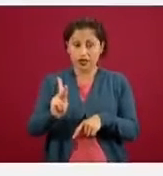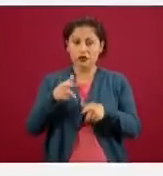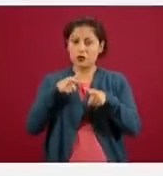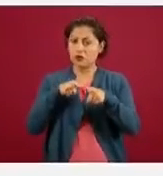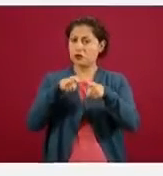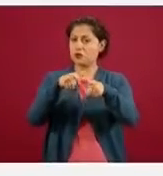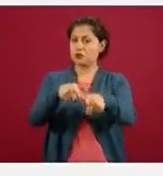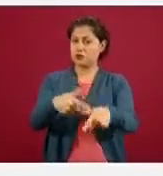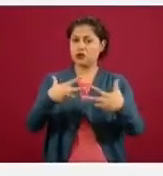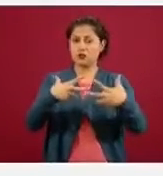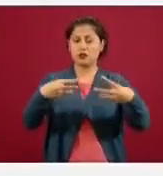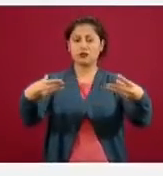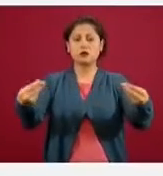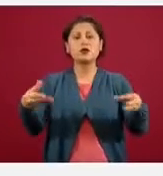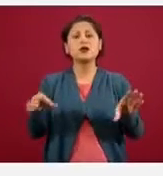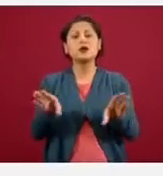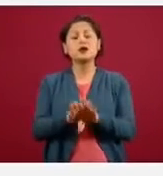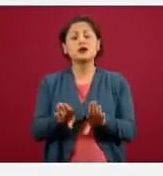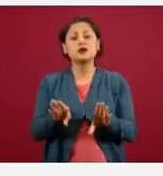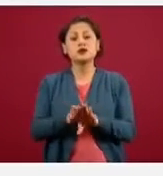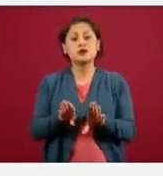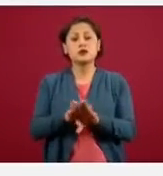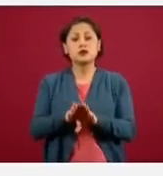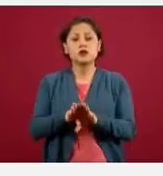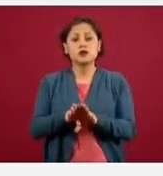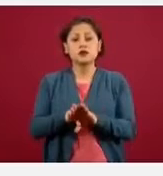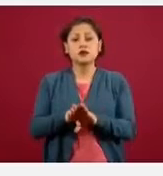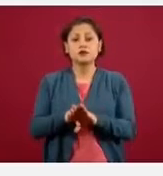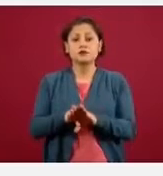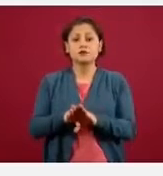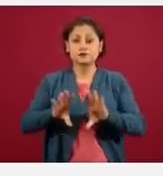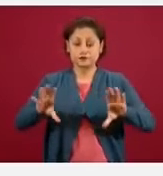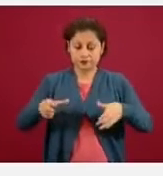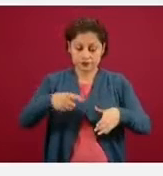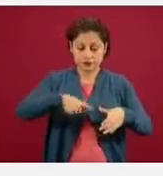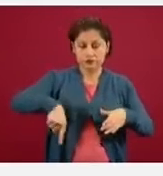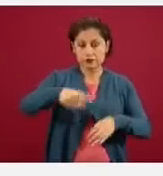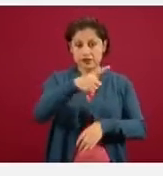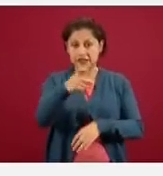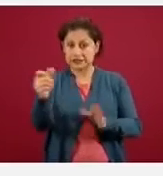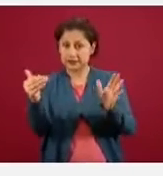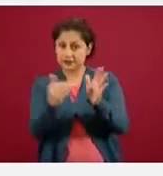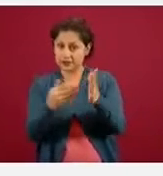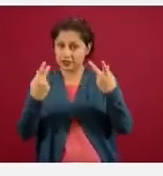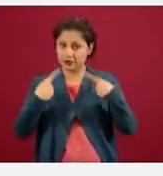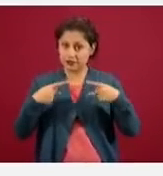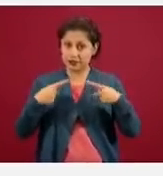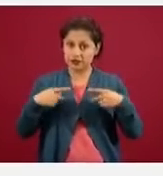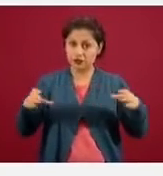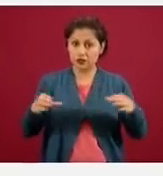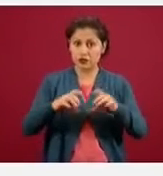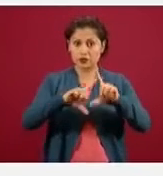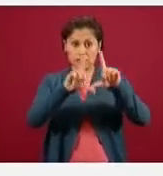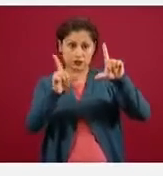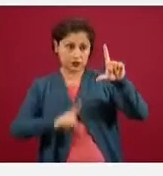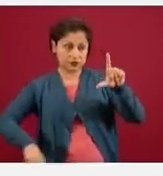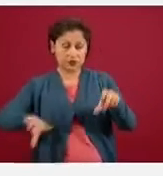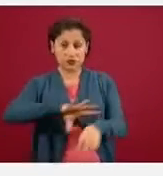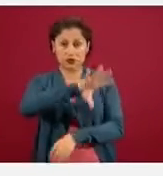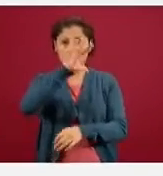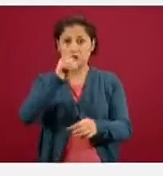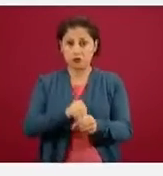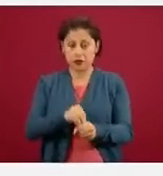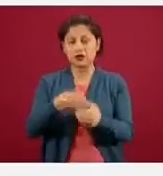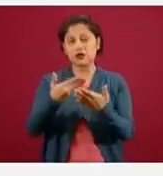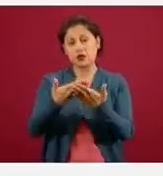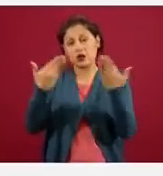ahora cómo la tasa de incidencia por 100,000 habitantes para todo el país, que es de 3.30, ahora tenemos un movimiento de la